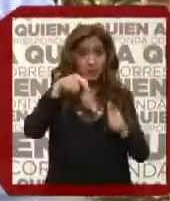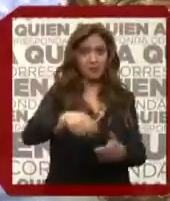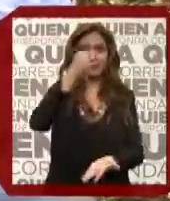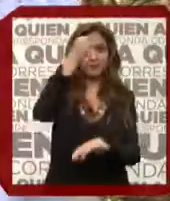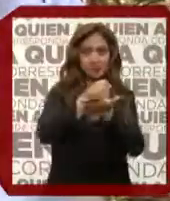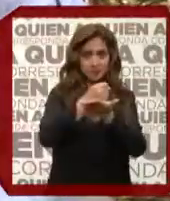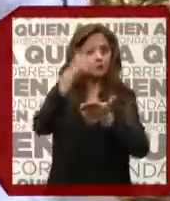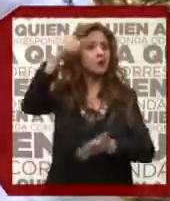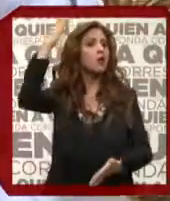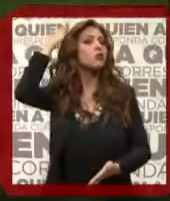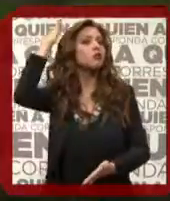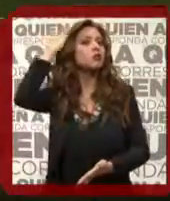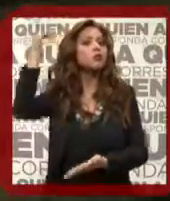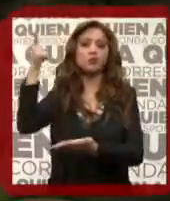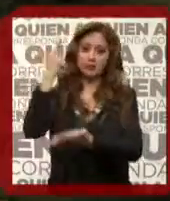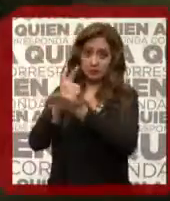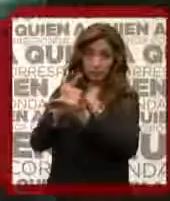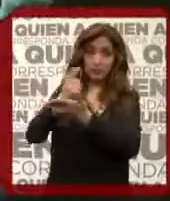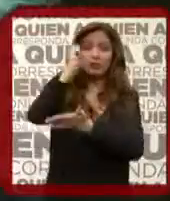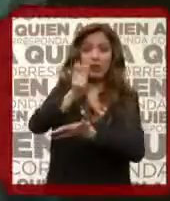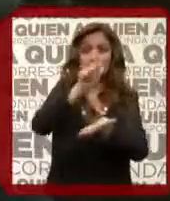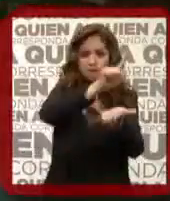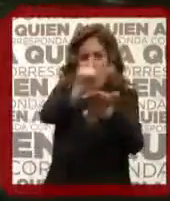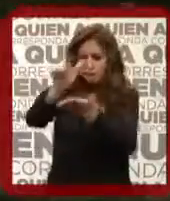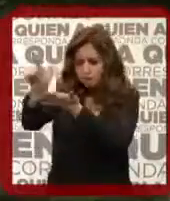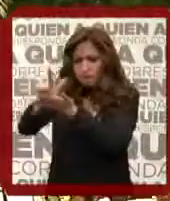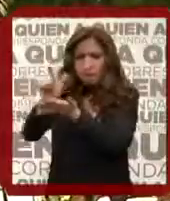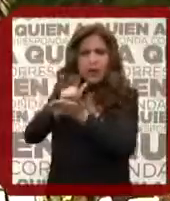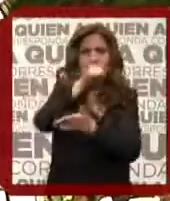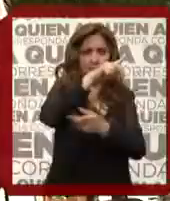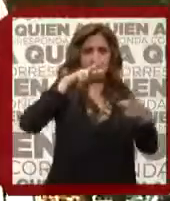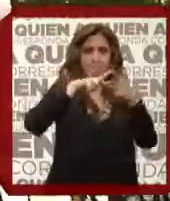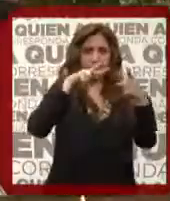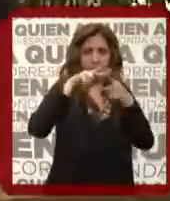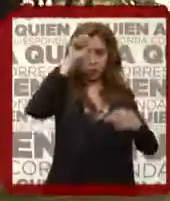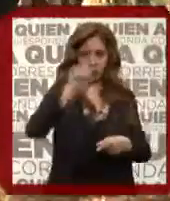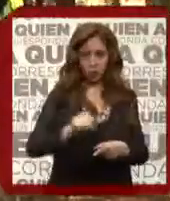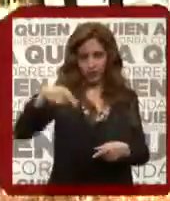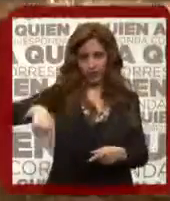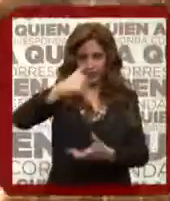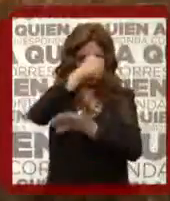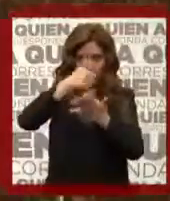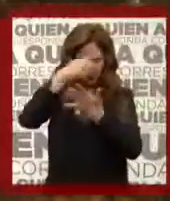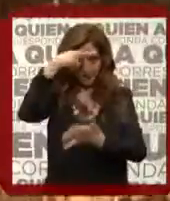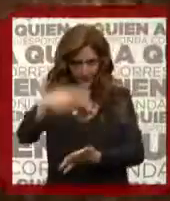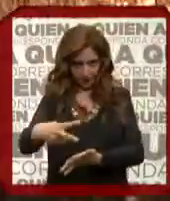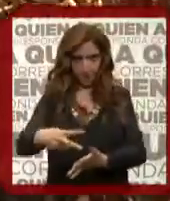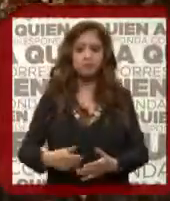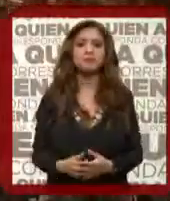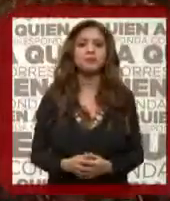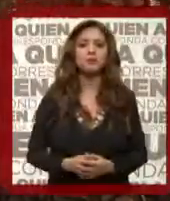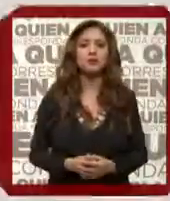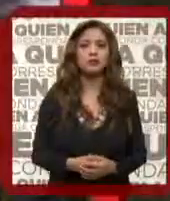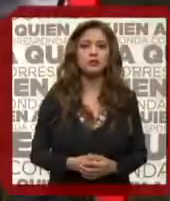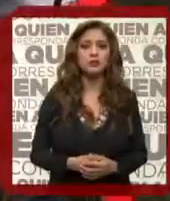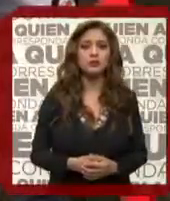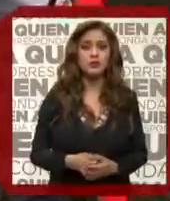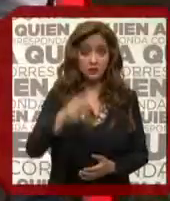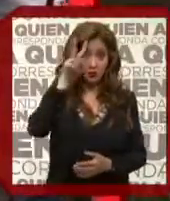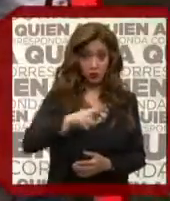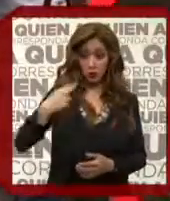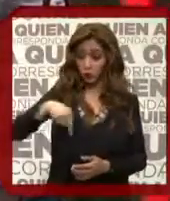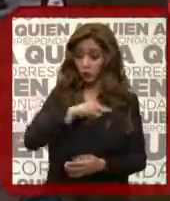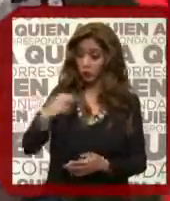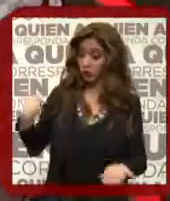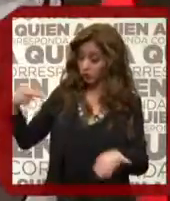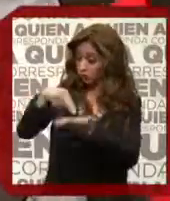que comandada por Jorge Garralda, se dedicó a limpiar un parque en el sur de la Ciudad de México. Pues muy gratificante poderle dedicar a nuestro país y